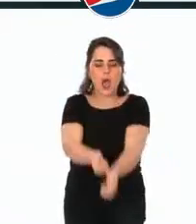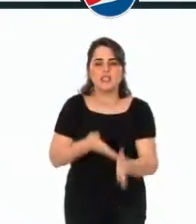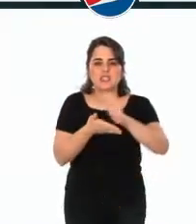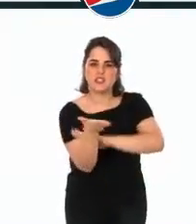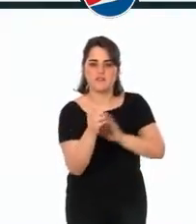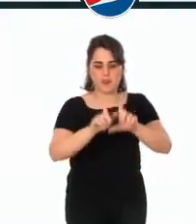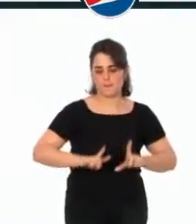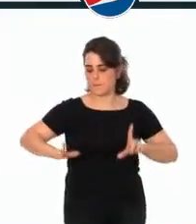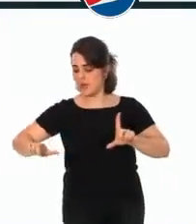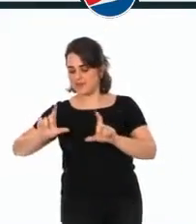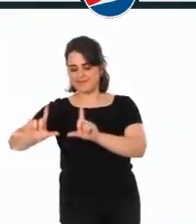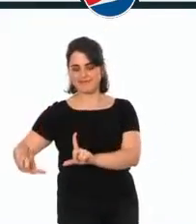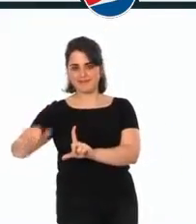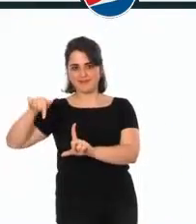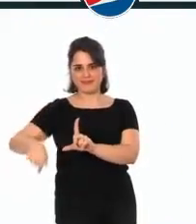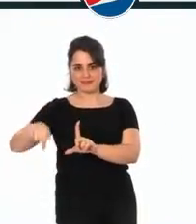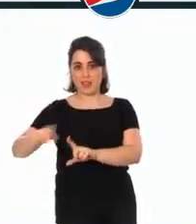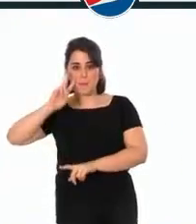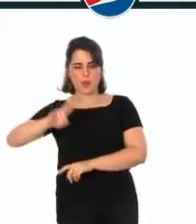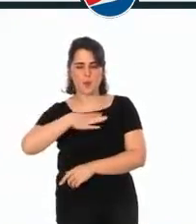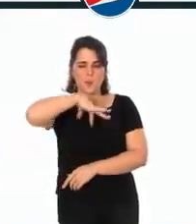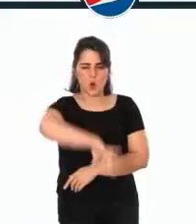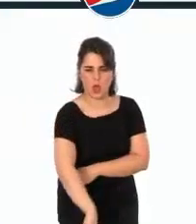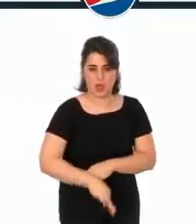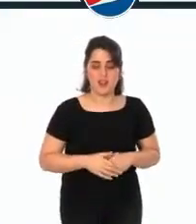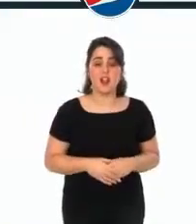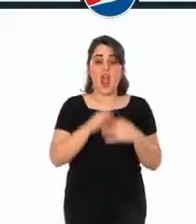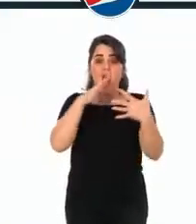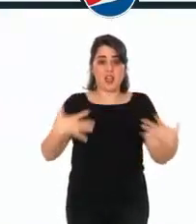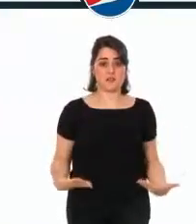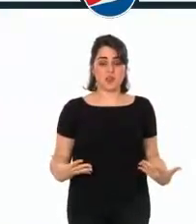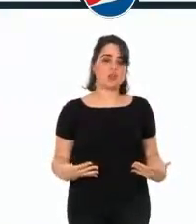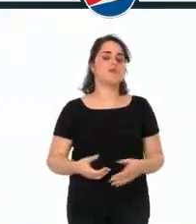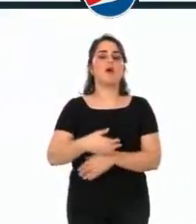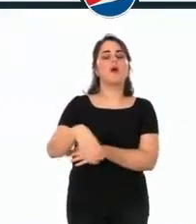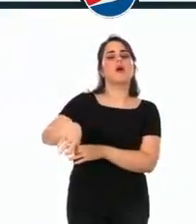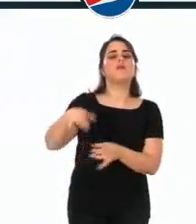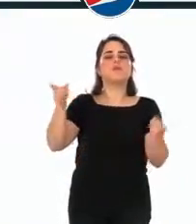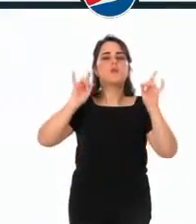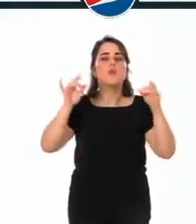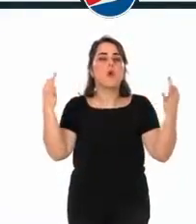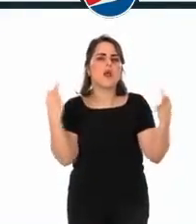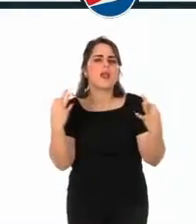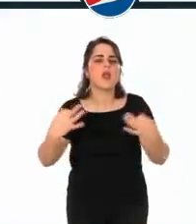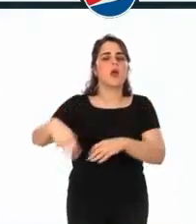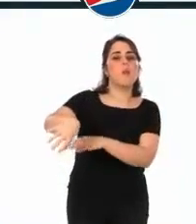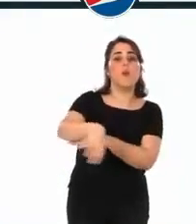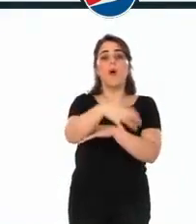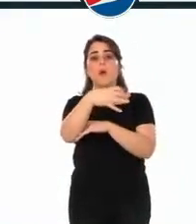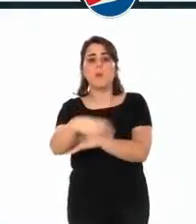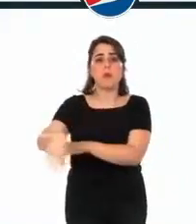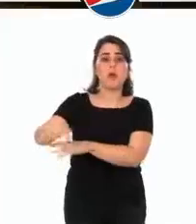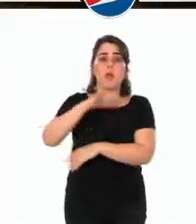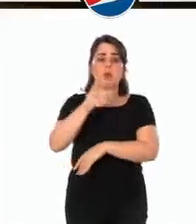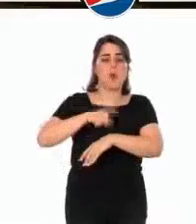a la derecha, en la parte inferior derecha de la pantalla. Ahora mismo están sonando las campanas, porque debe ser, no sé, las